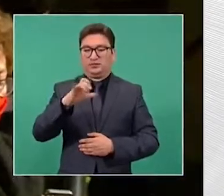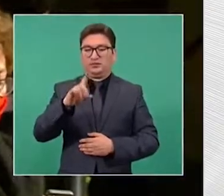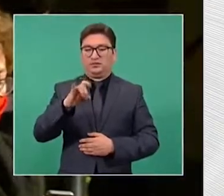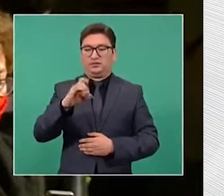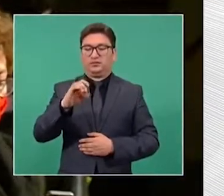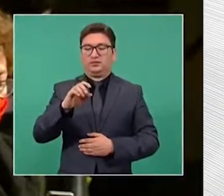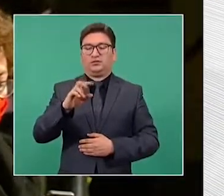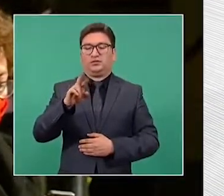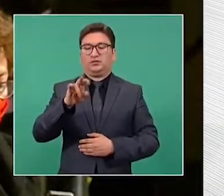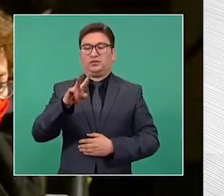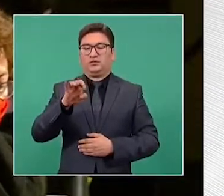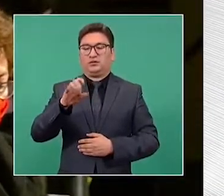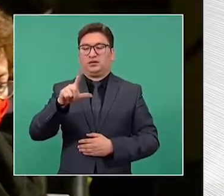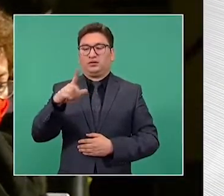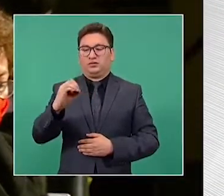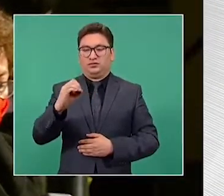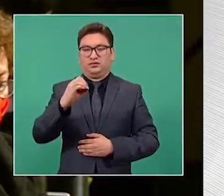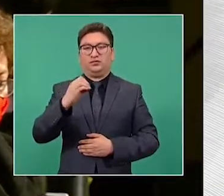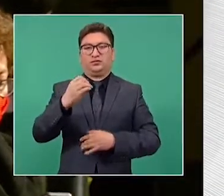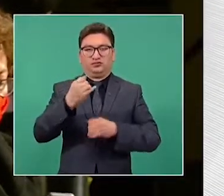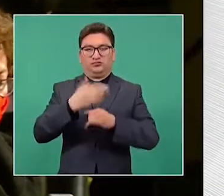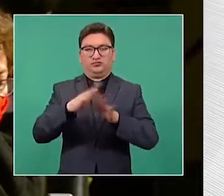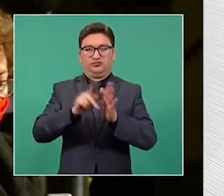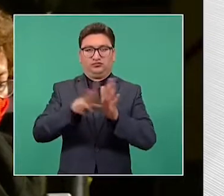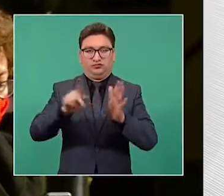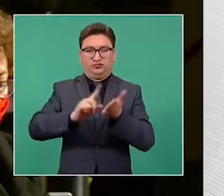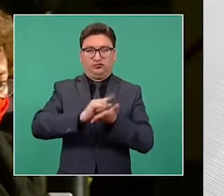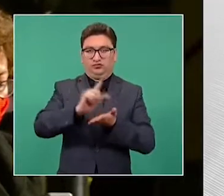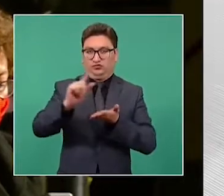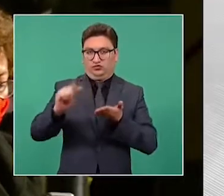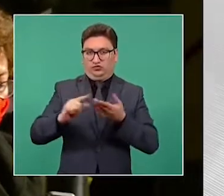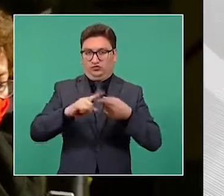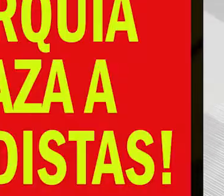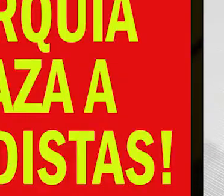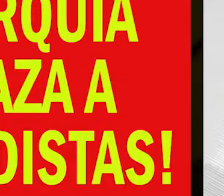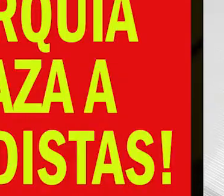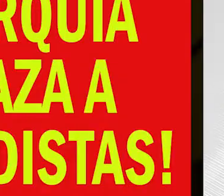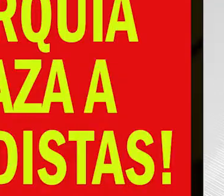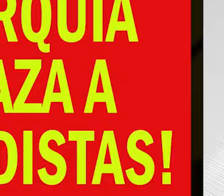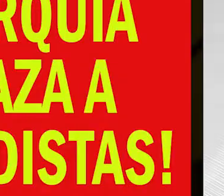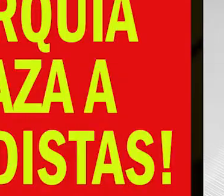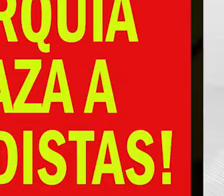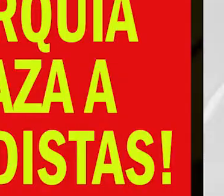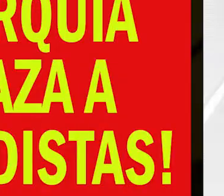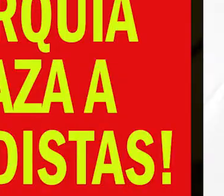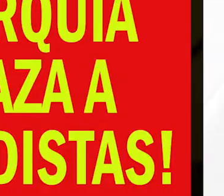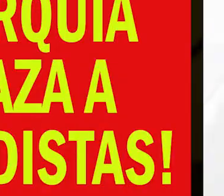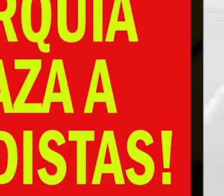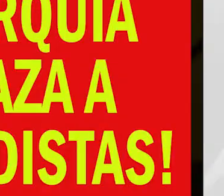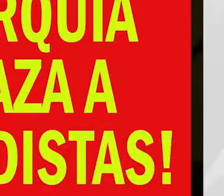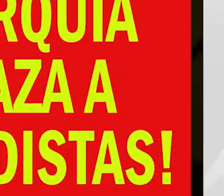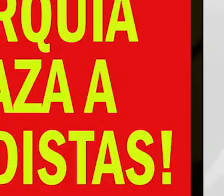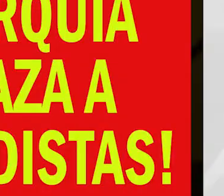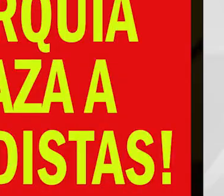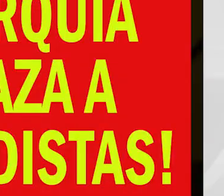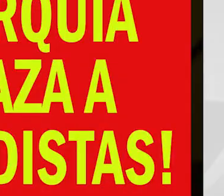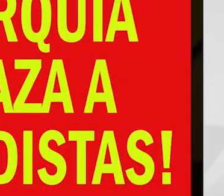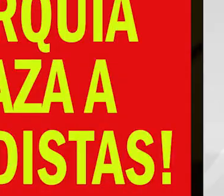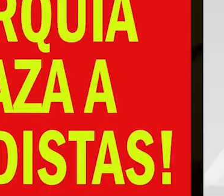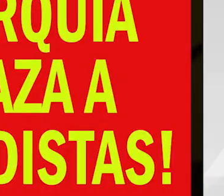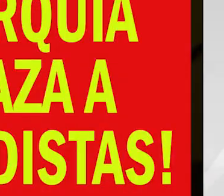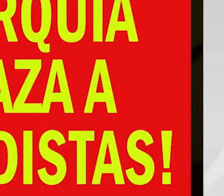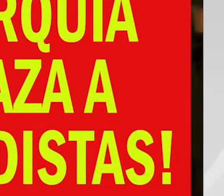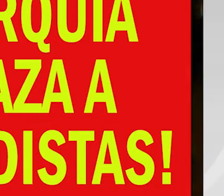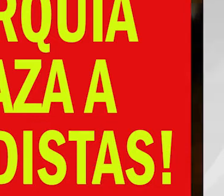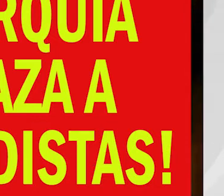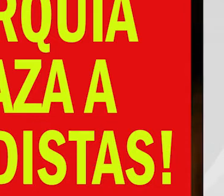Ravelo publicó en dos tweets lo siguiente, lo voy a leer textual: si me matan, todos